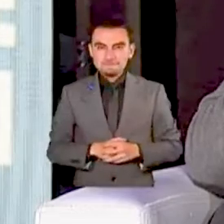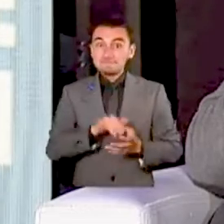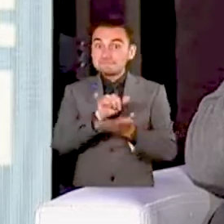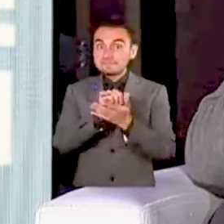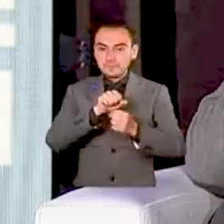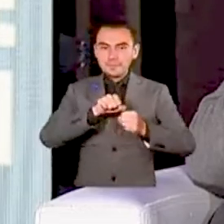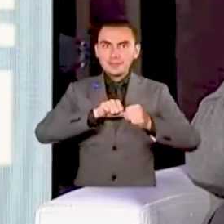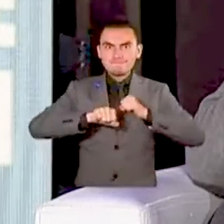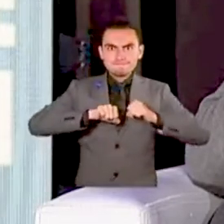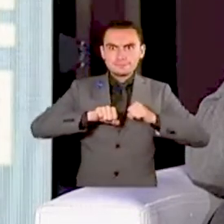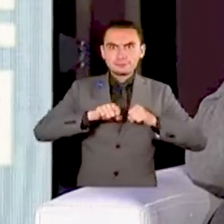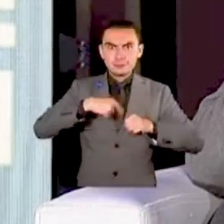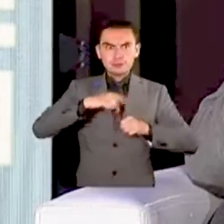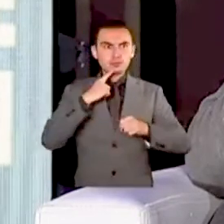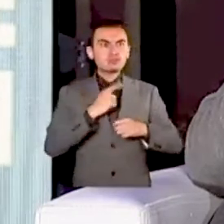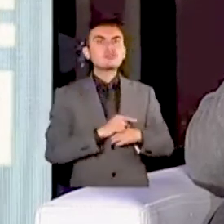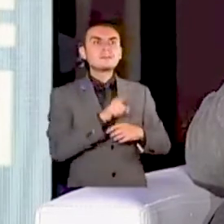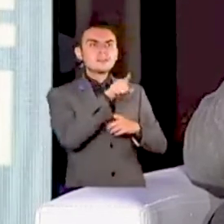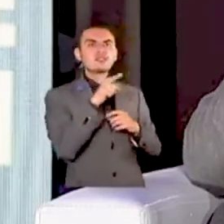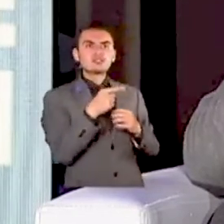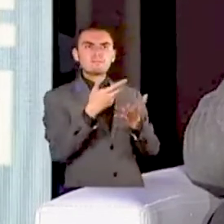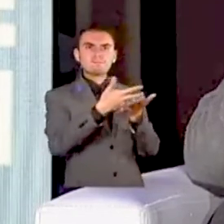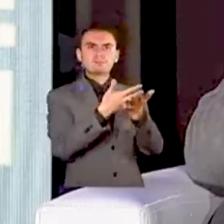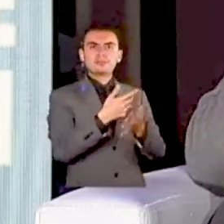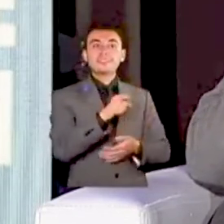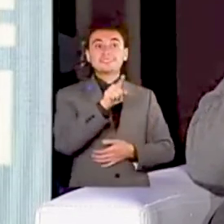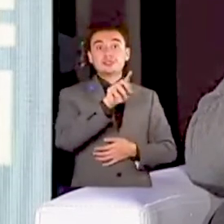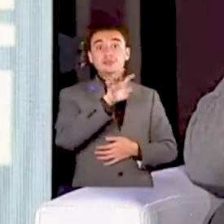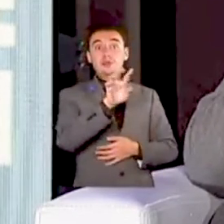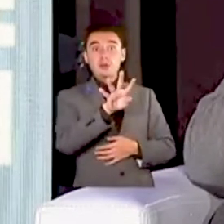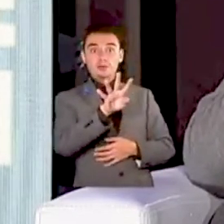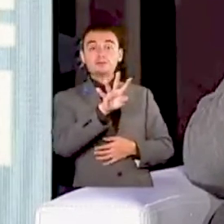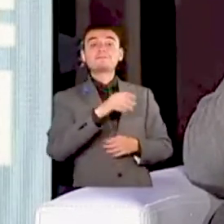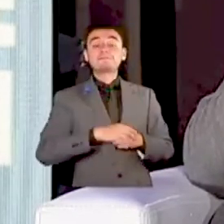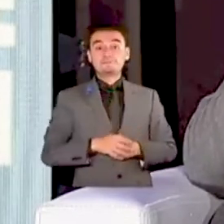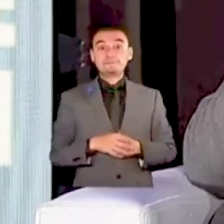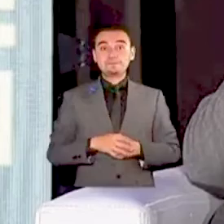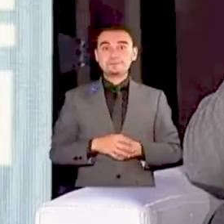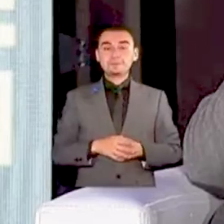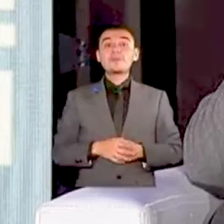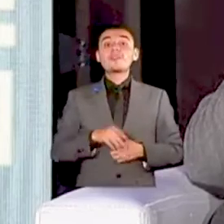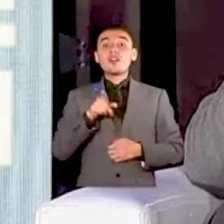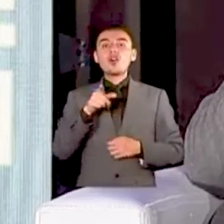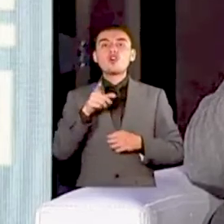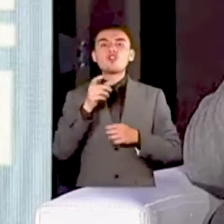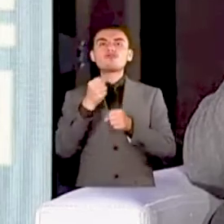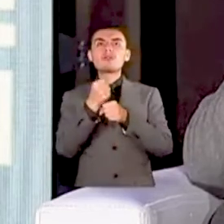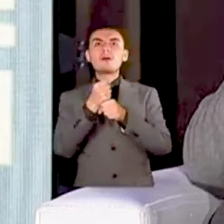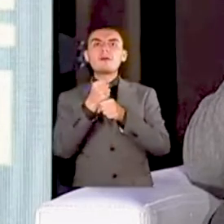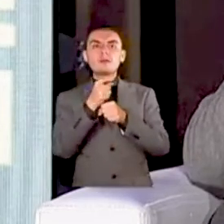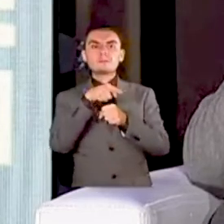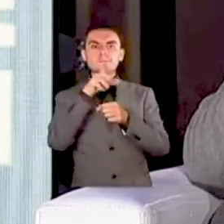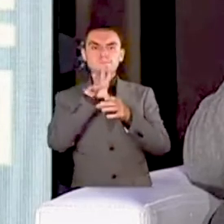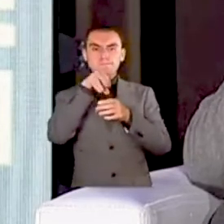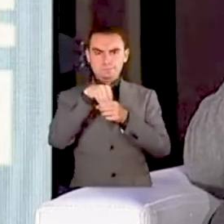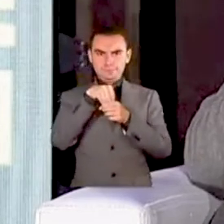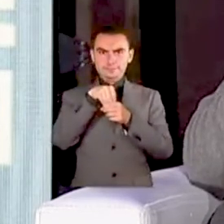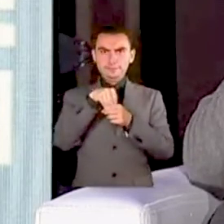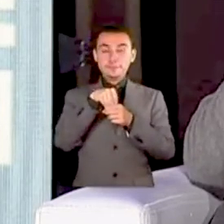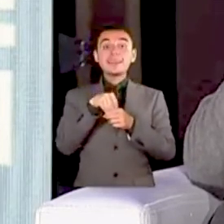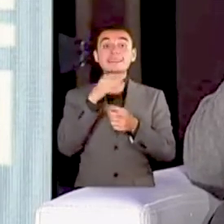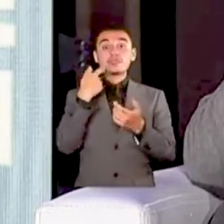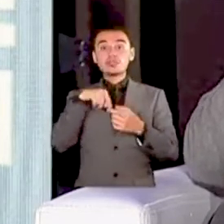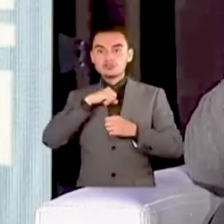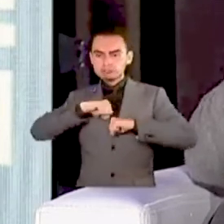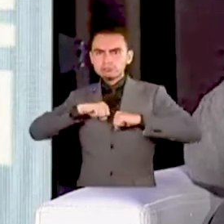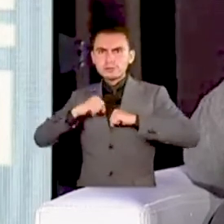tuvimos 194 recomendaciones, escenarios de capacitación y también 13 jornadas